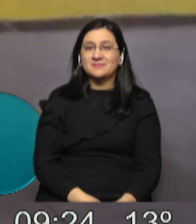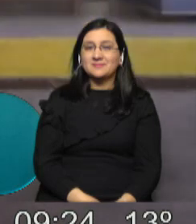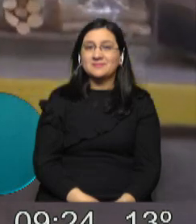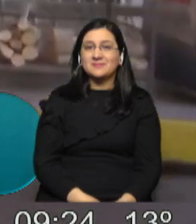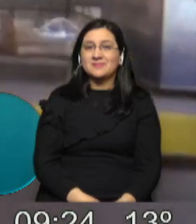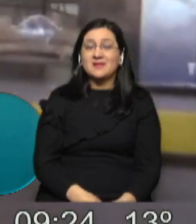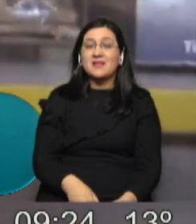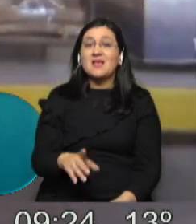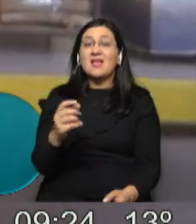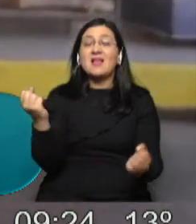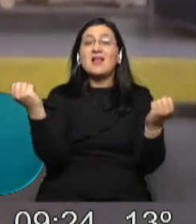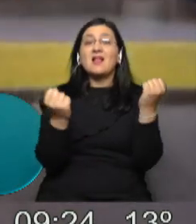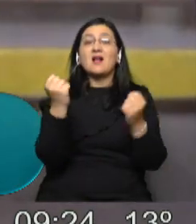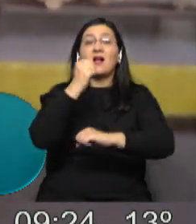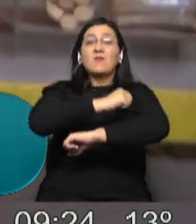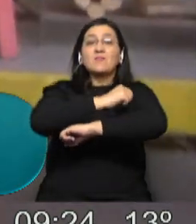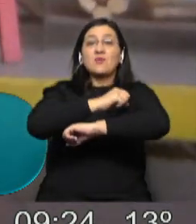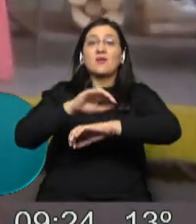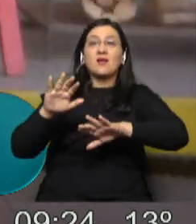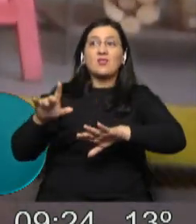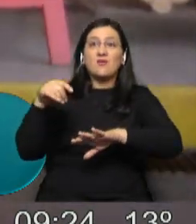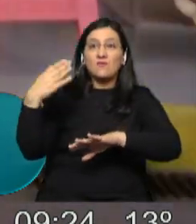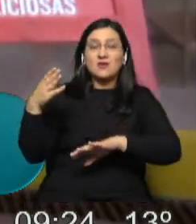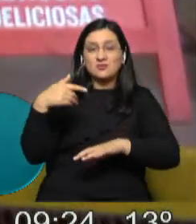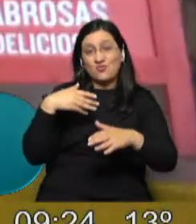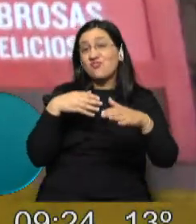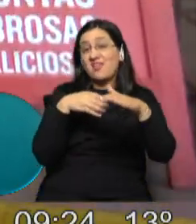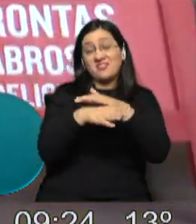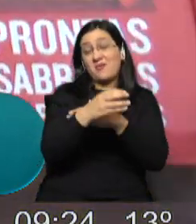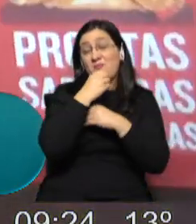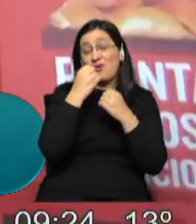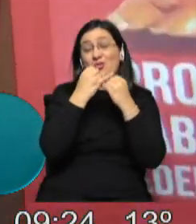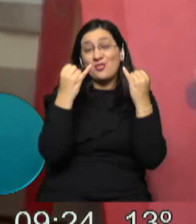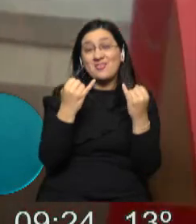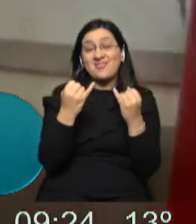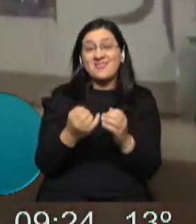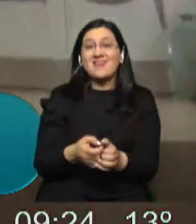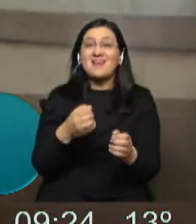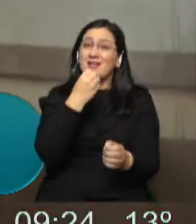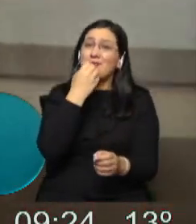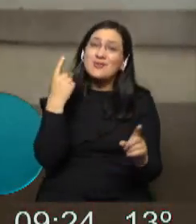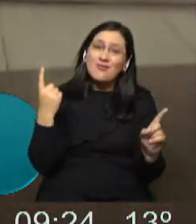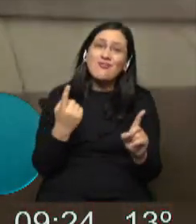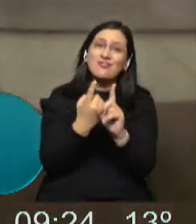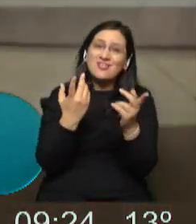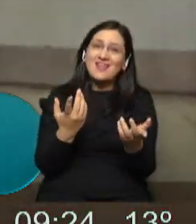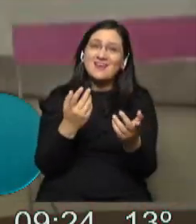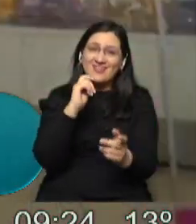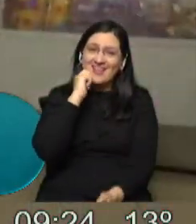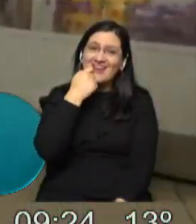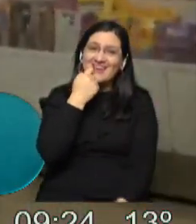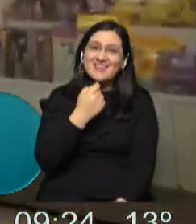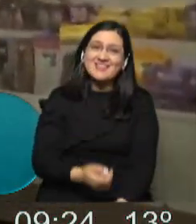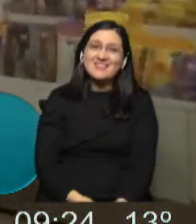Claro, mira, frenó el camión de la garrafa ahí afuera. Ingreso dándolo muy buenos días, vecino. Qué bueno encontrarnos acá. Bueno. Qué